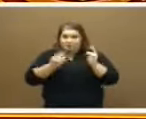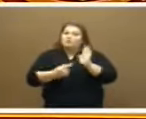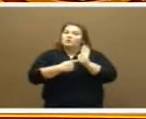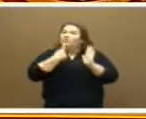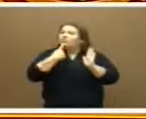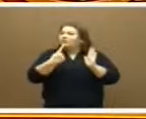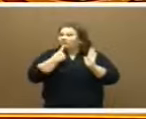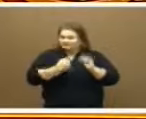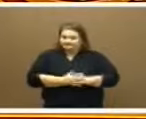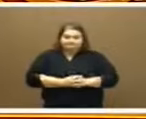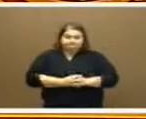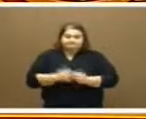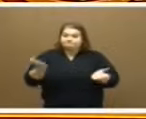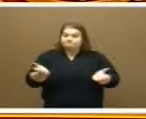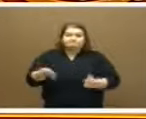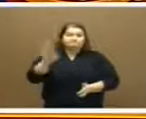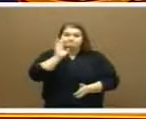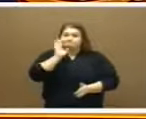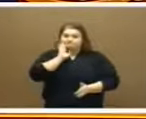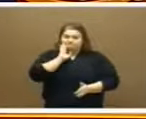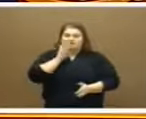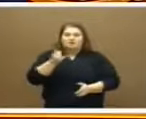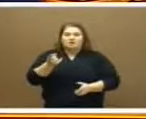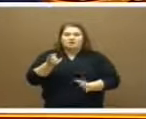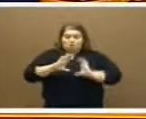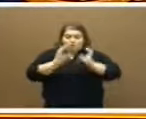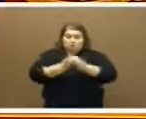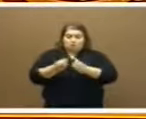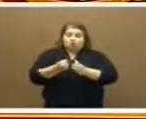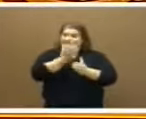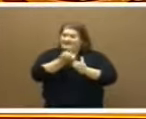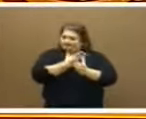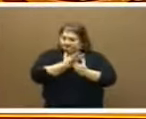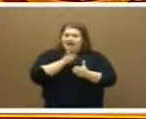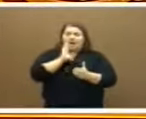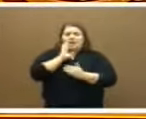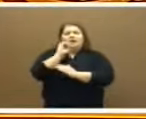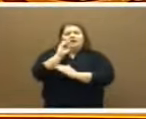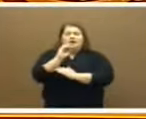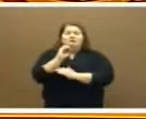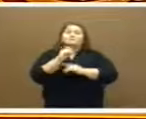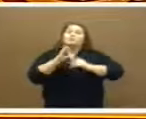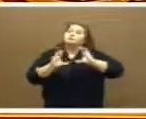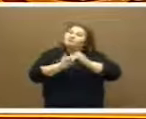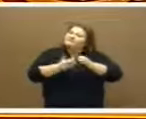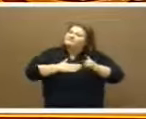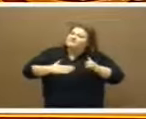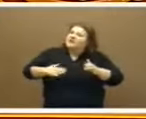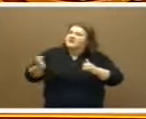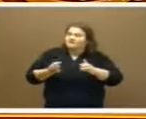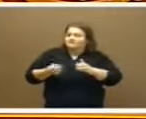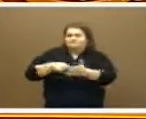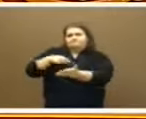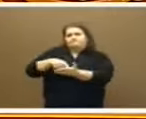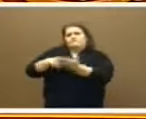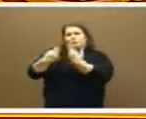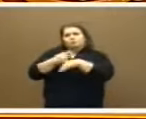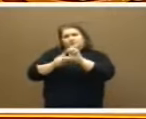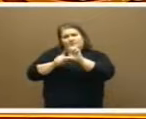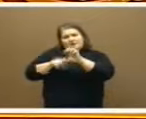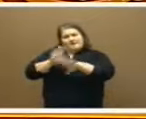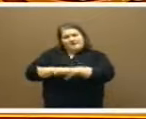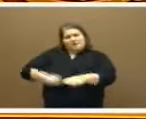anterior, señoría, lo que propone el Grupo Parlamentario Socialista es que instemos a la Junta de Extremadura a proceder